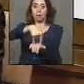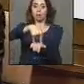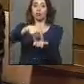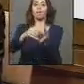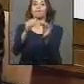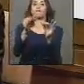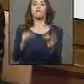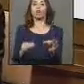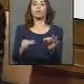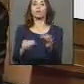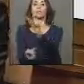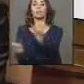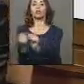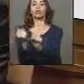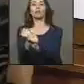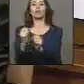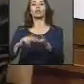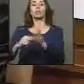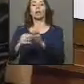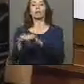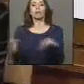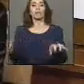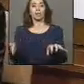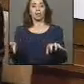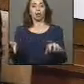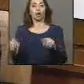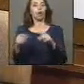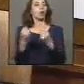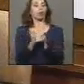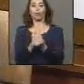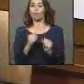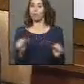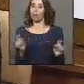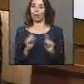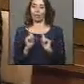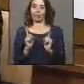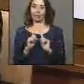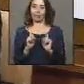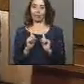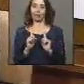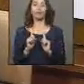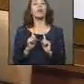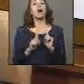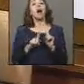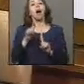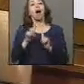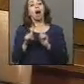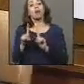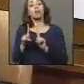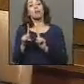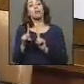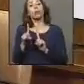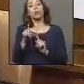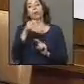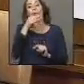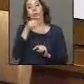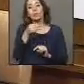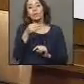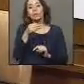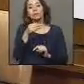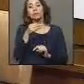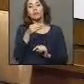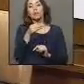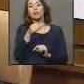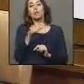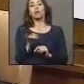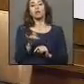se formalice la división de los trabajadores. Eso es lo que no puede ser. Y cuando algunos hablan en consecuencia de pasar